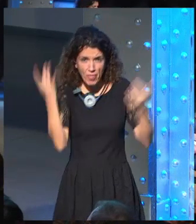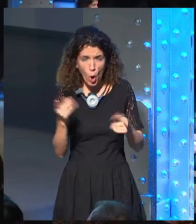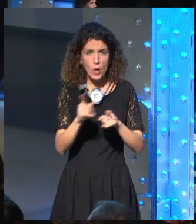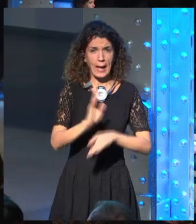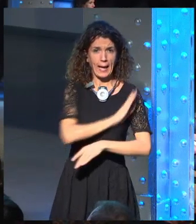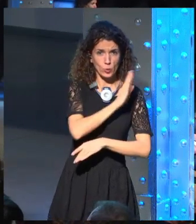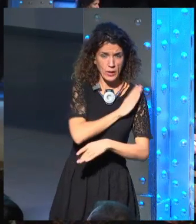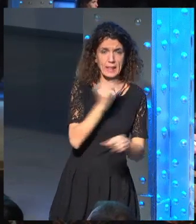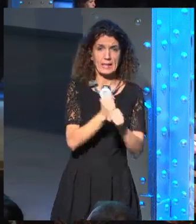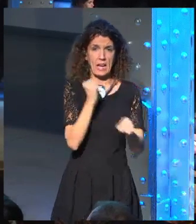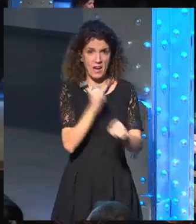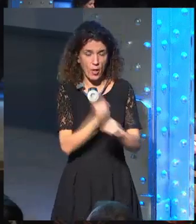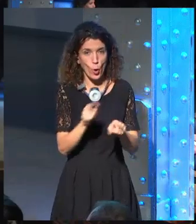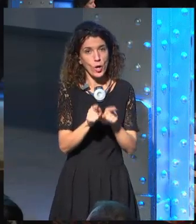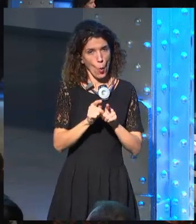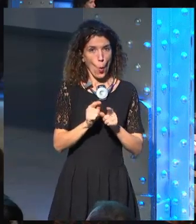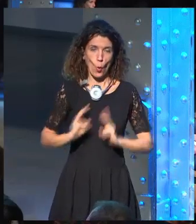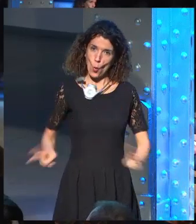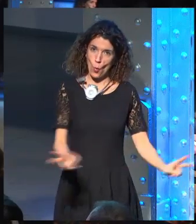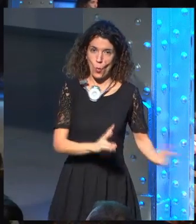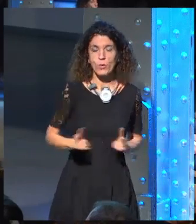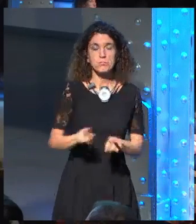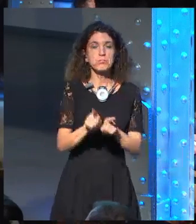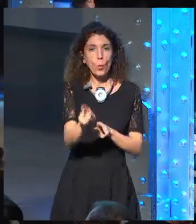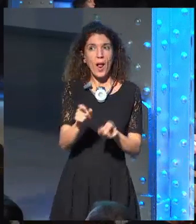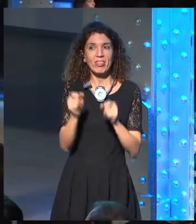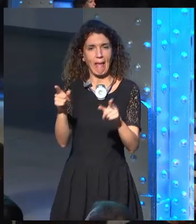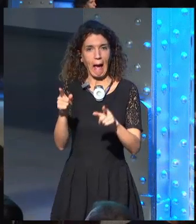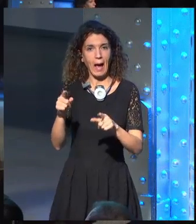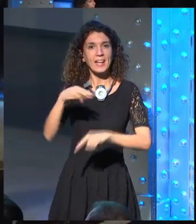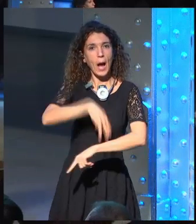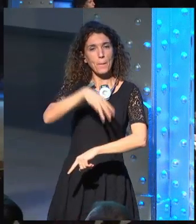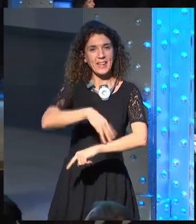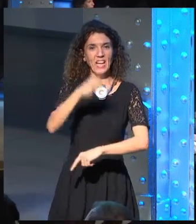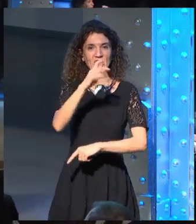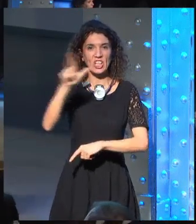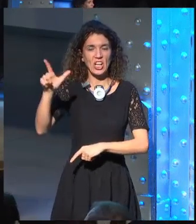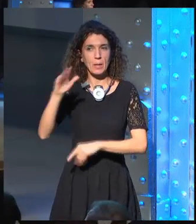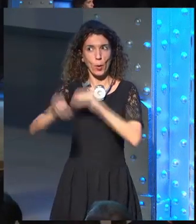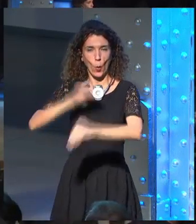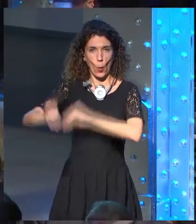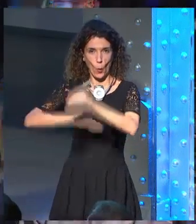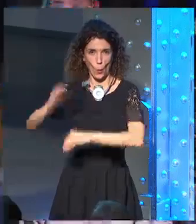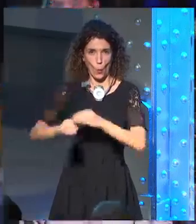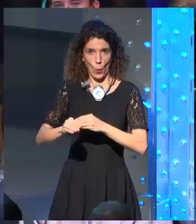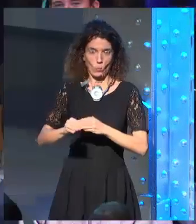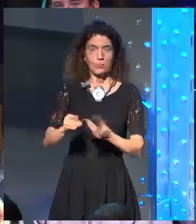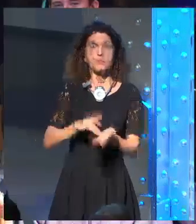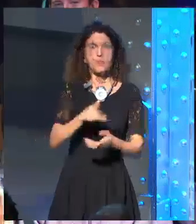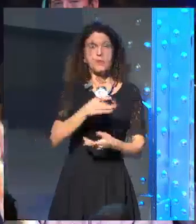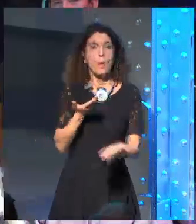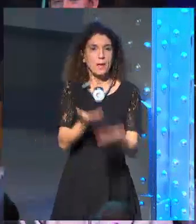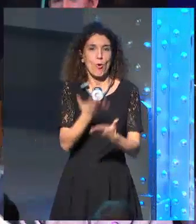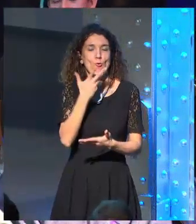estudiantes, trabajadores, inquietos, que van a poner en algún apuro al capitán Kelly en algún momento con sus preguntas, y que os pido que los